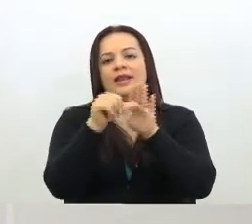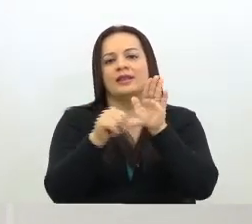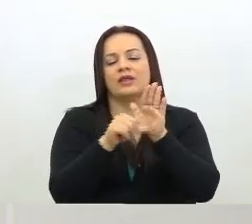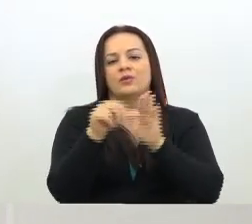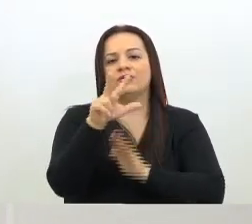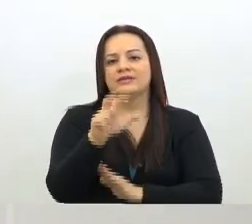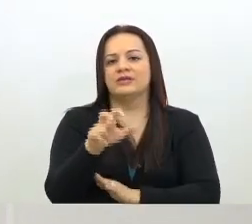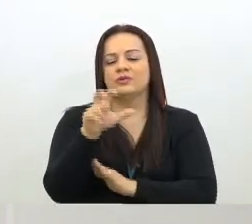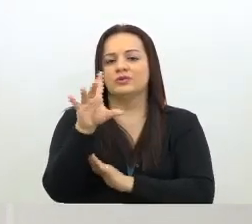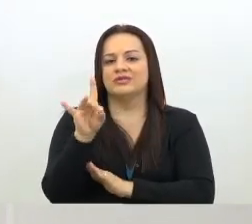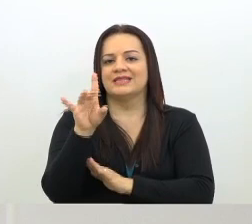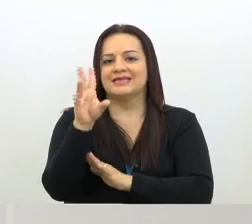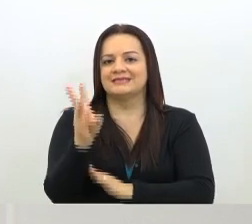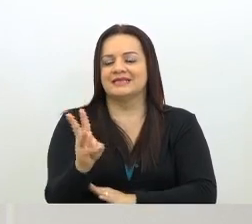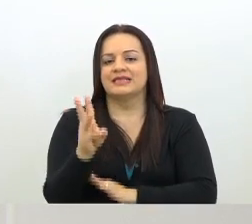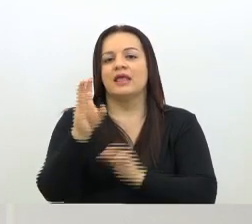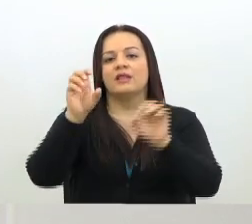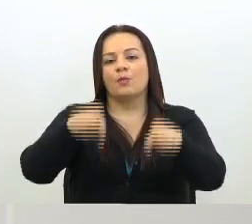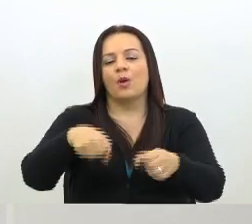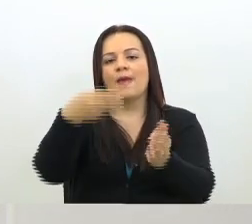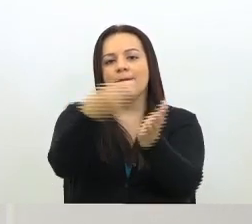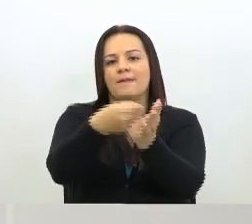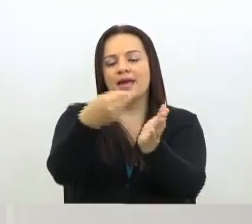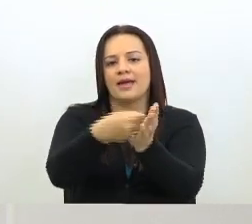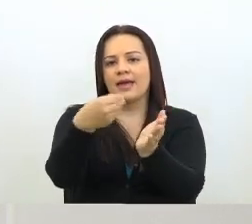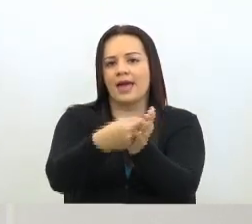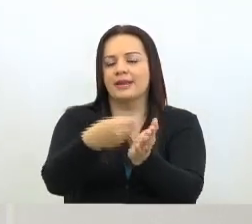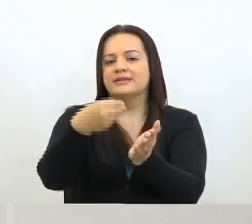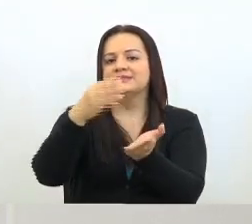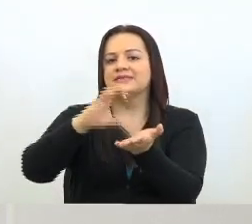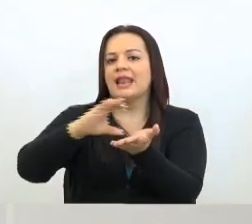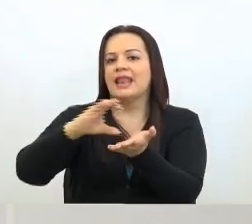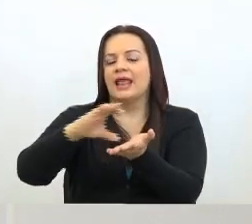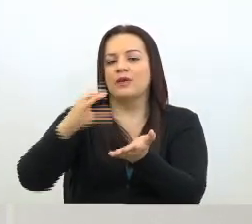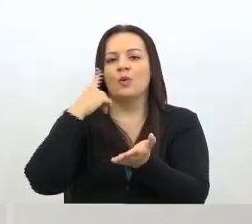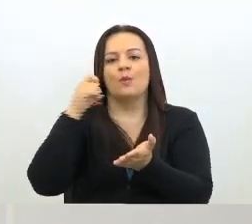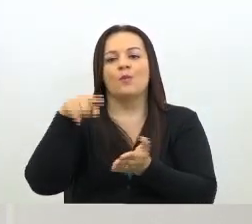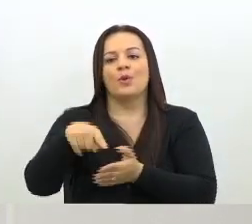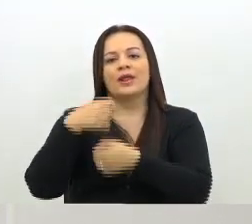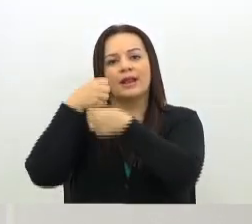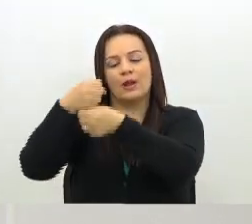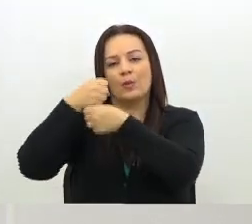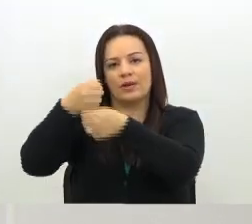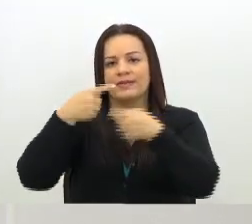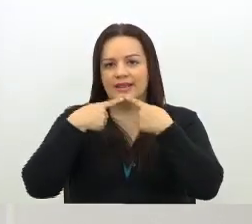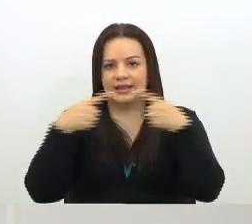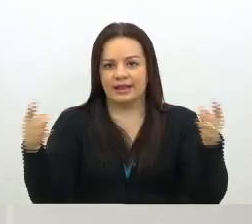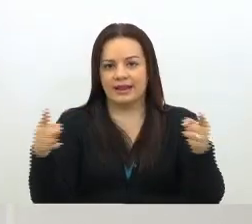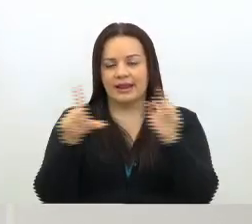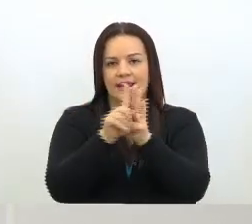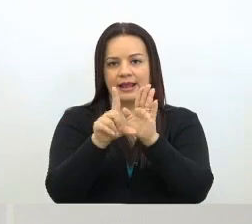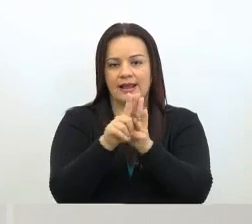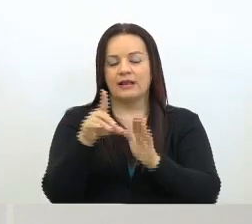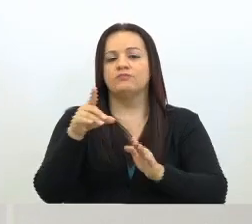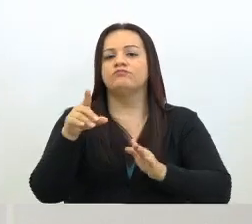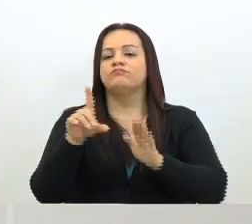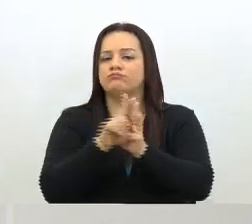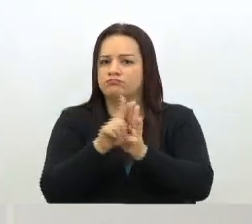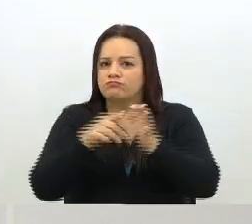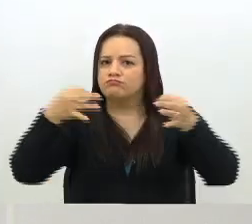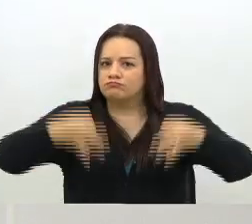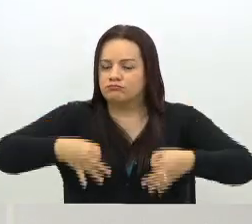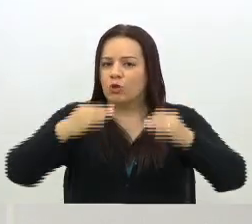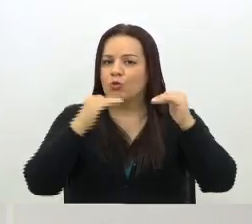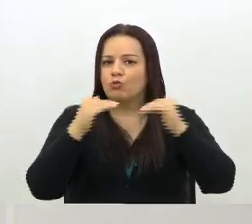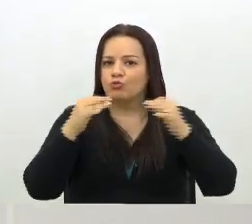las cuales se pueden pagar o se deben pagar los salarios porque la huelga es declarada legal, porque la huelga es legítima y es justa. Y esa